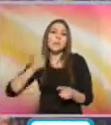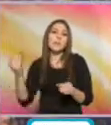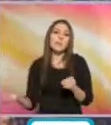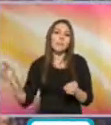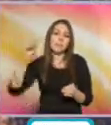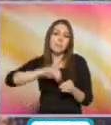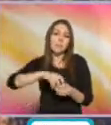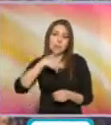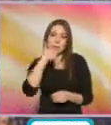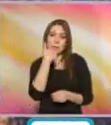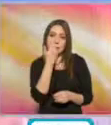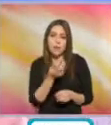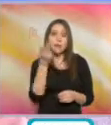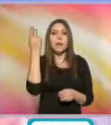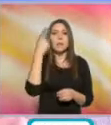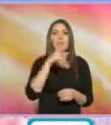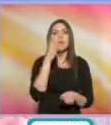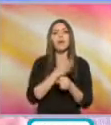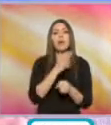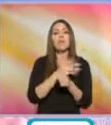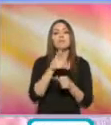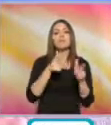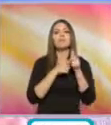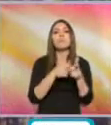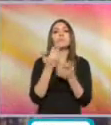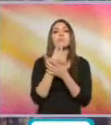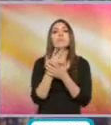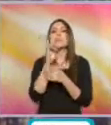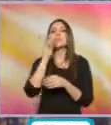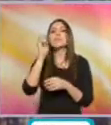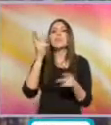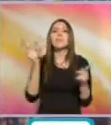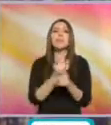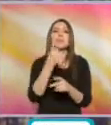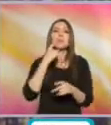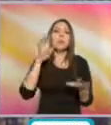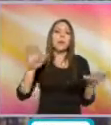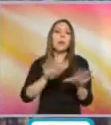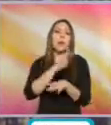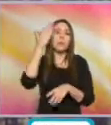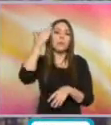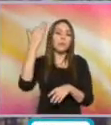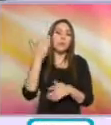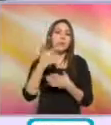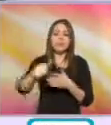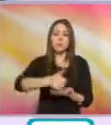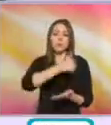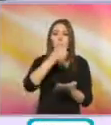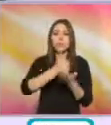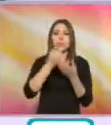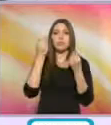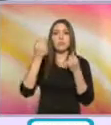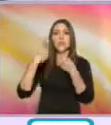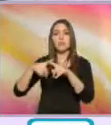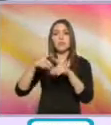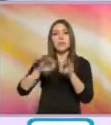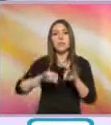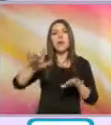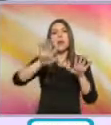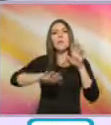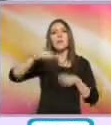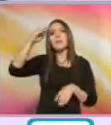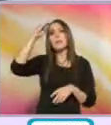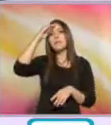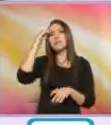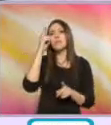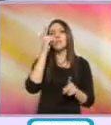estos cambios a favor de la lucha contra el cambio climático. No olvidarnos que las ciudades son los puntos muy importantes. Muchas veces pensamos en el país en general,